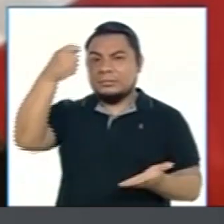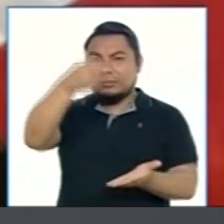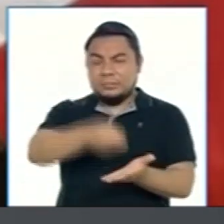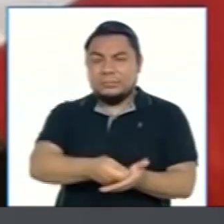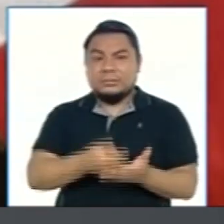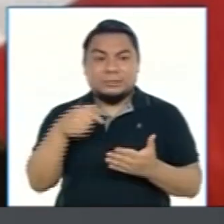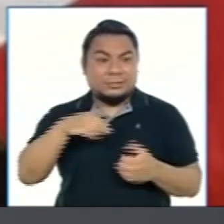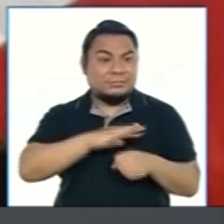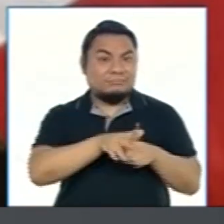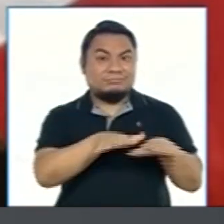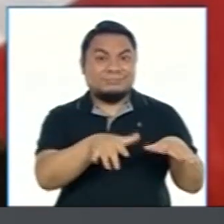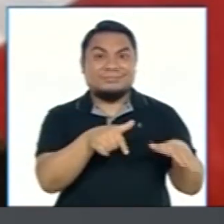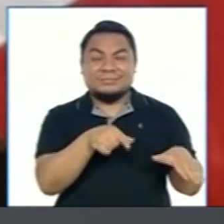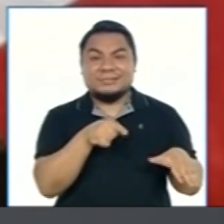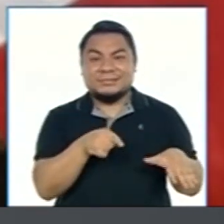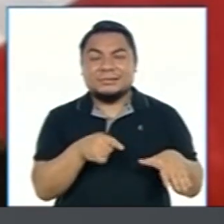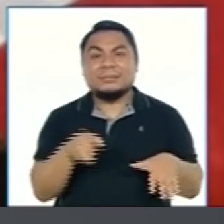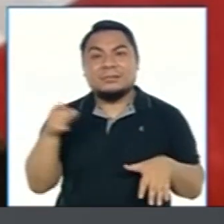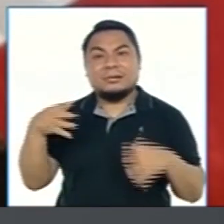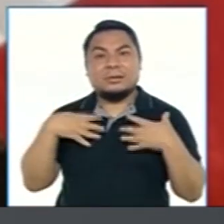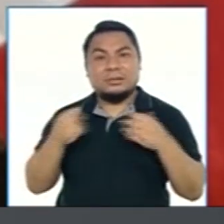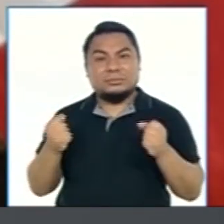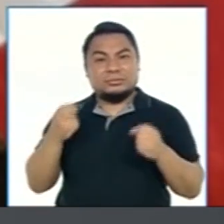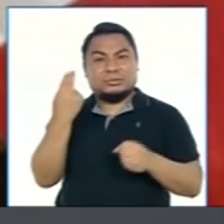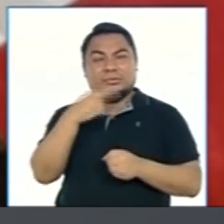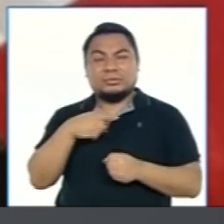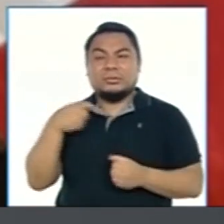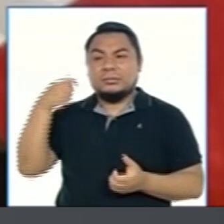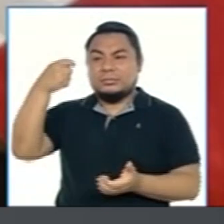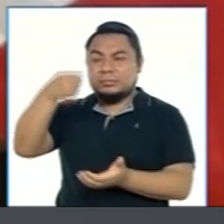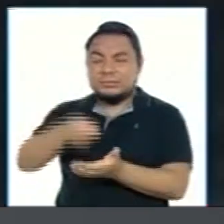como consecuencia de esta pandemia,